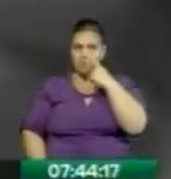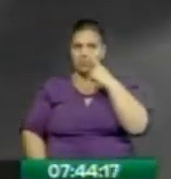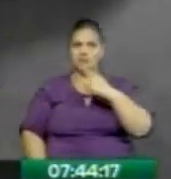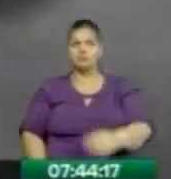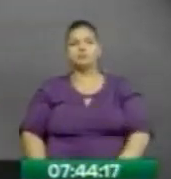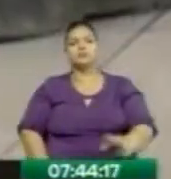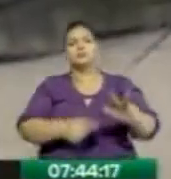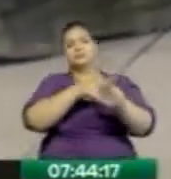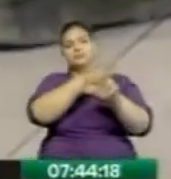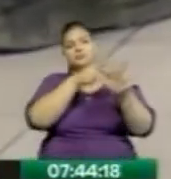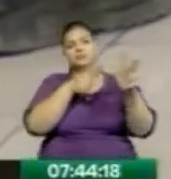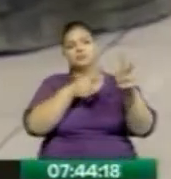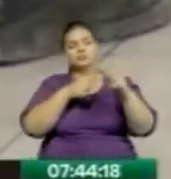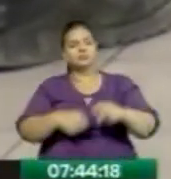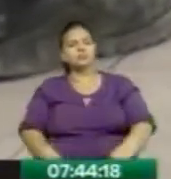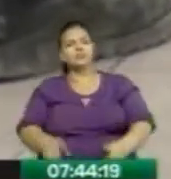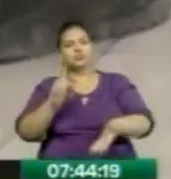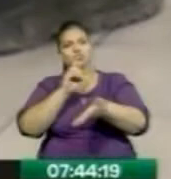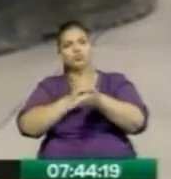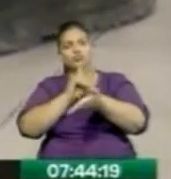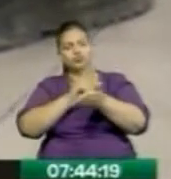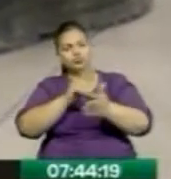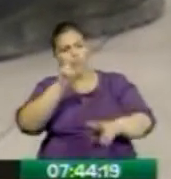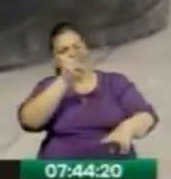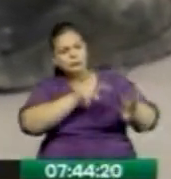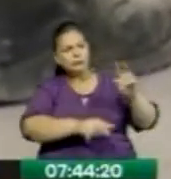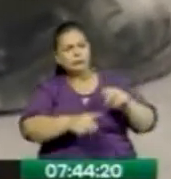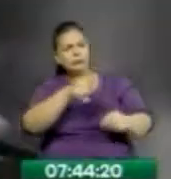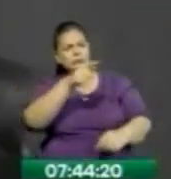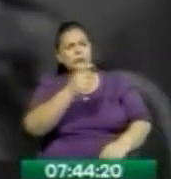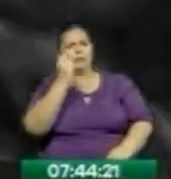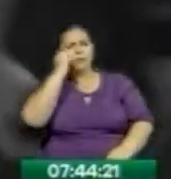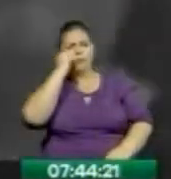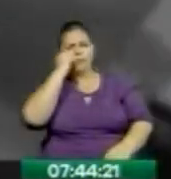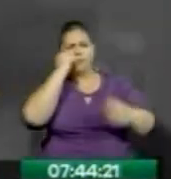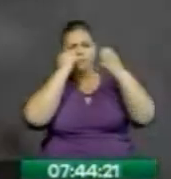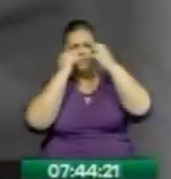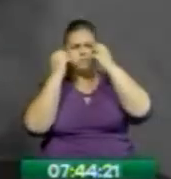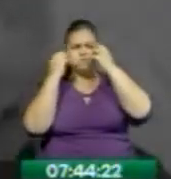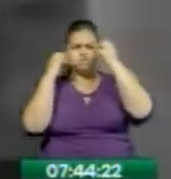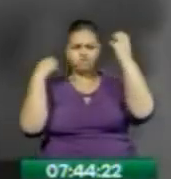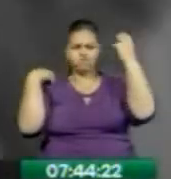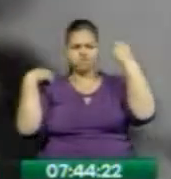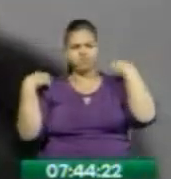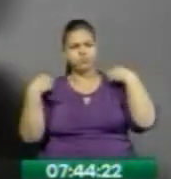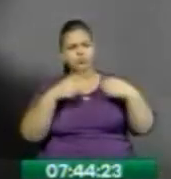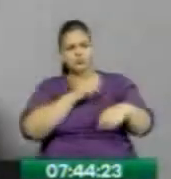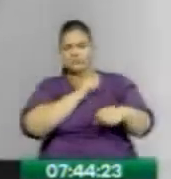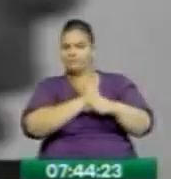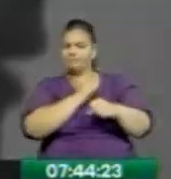donde por los múltiples hematomas que presentaban se les diagnosticó varios